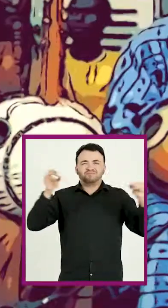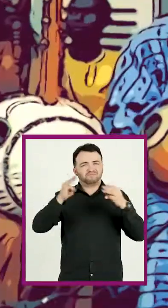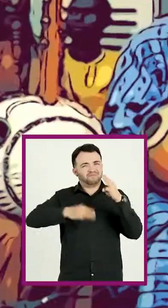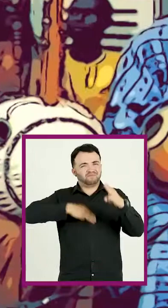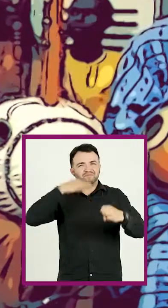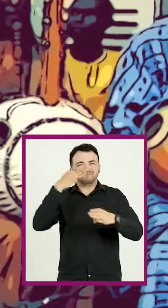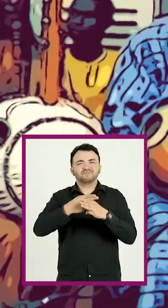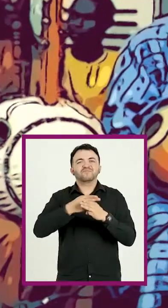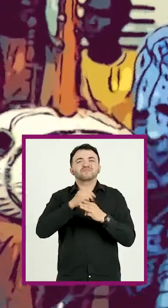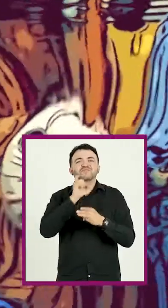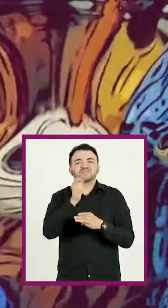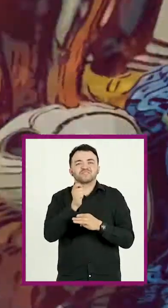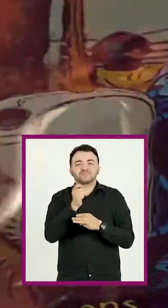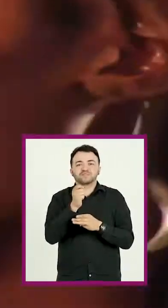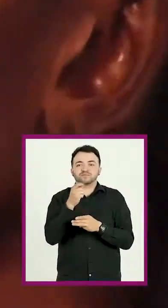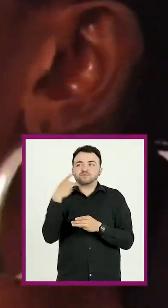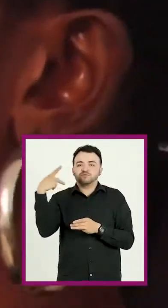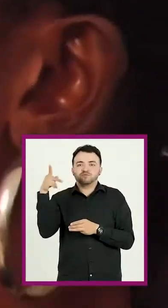por todo el mundo.